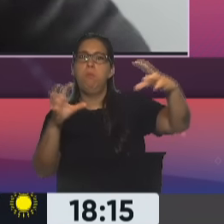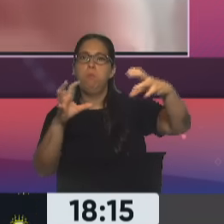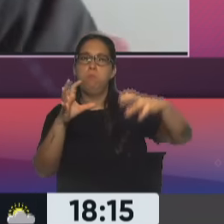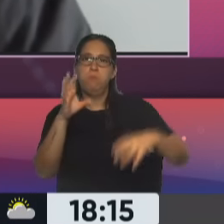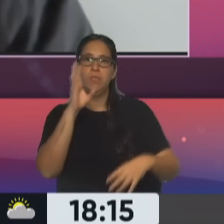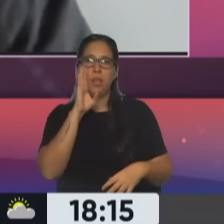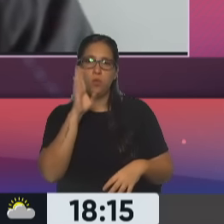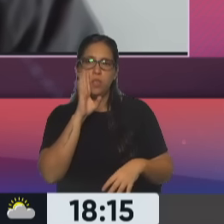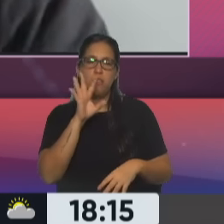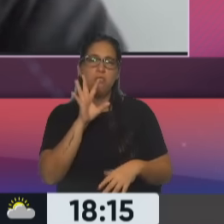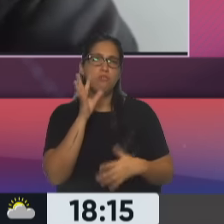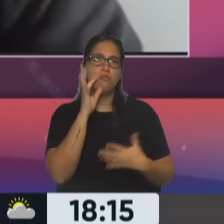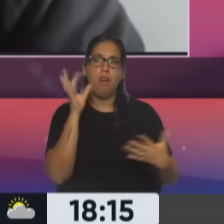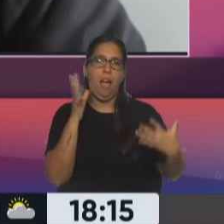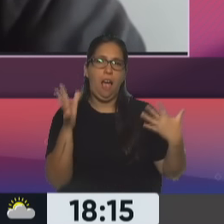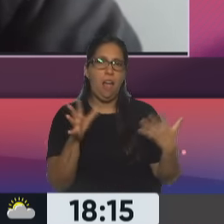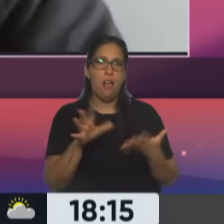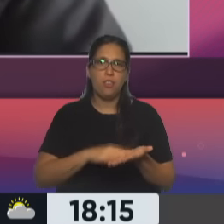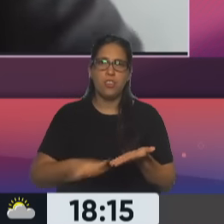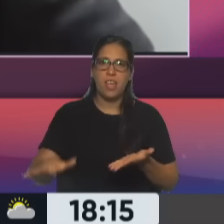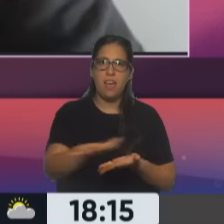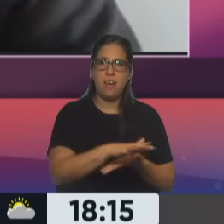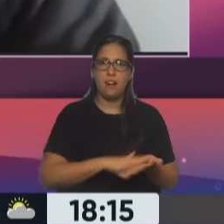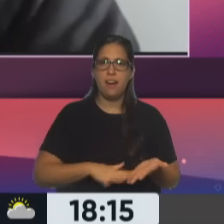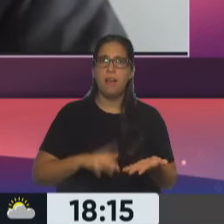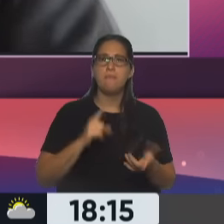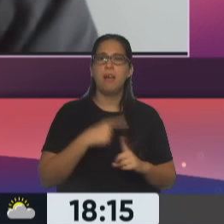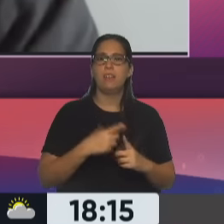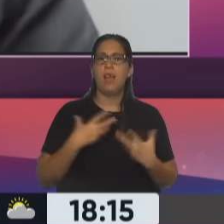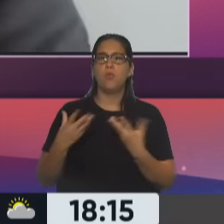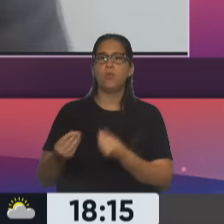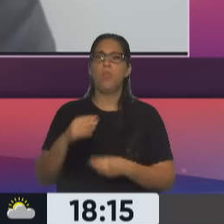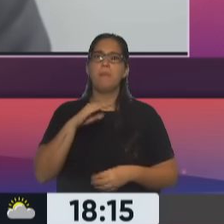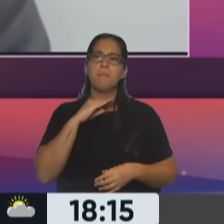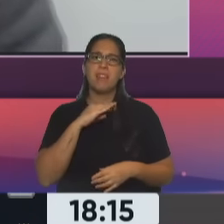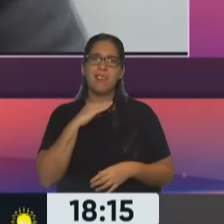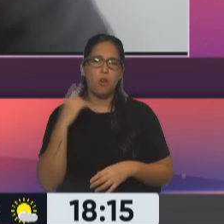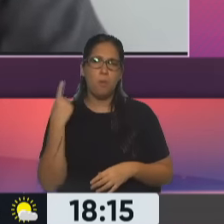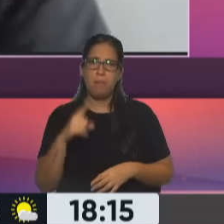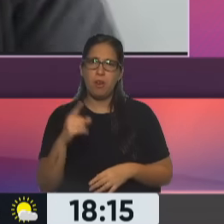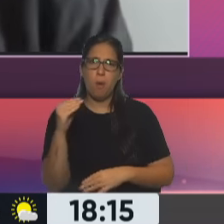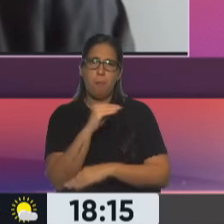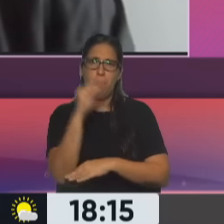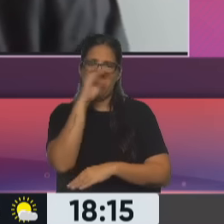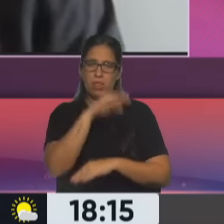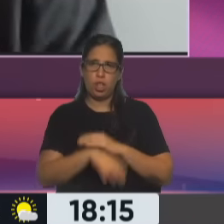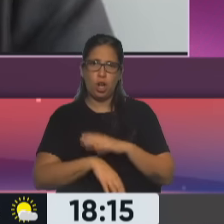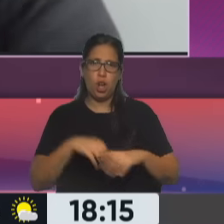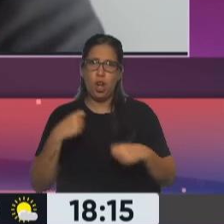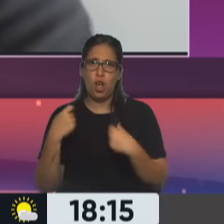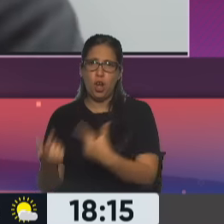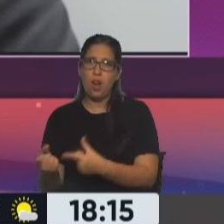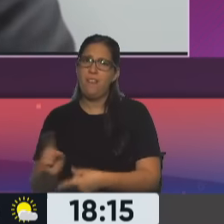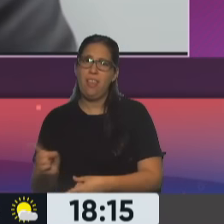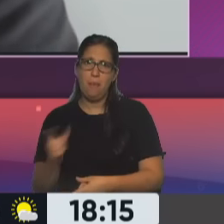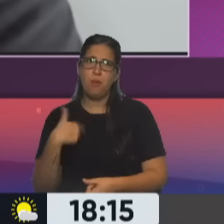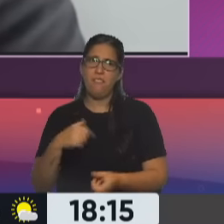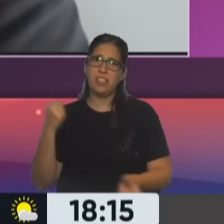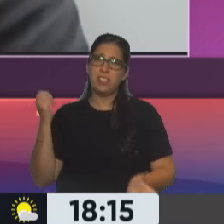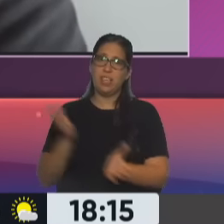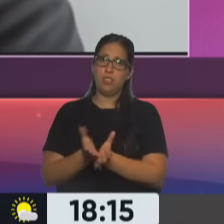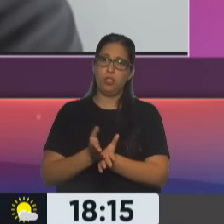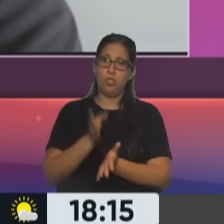isla o sobre cualquier otra cuestión, sumado, por ejemplo, a la ayuda que le puede brindar México, pero que no va a ser petróleo porque puede ser sancionado por Estados Unidos y si en todo caso